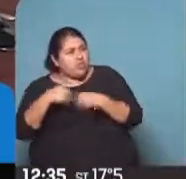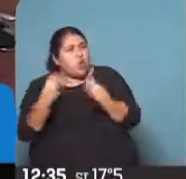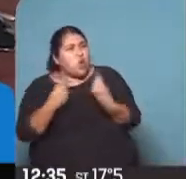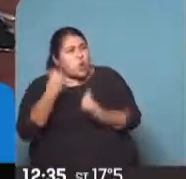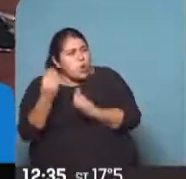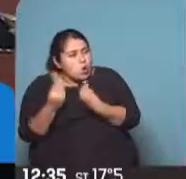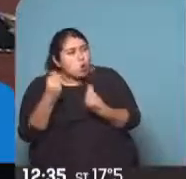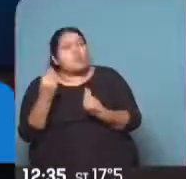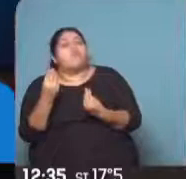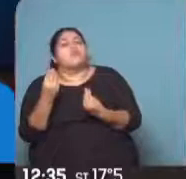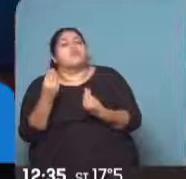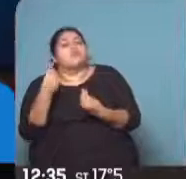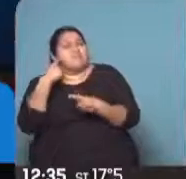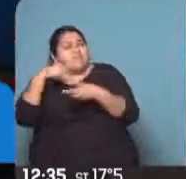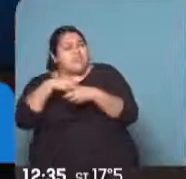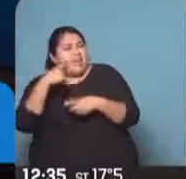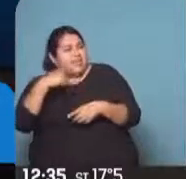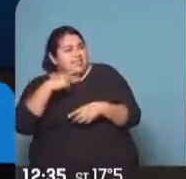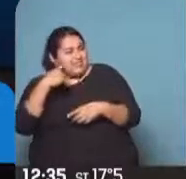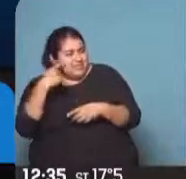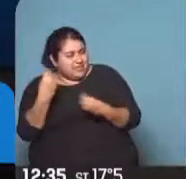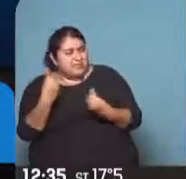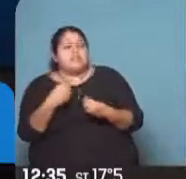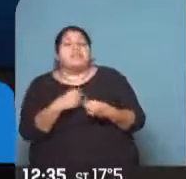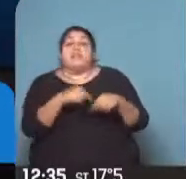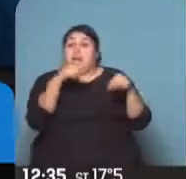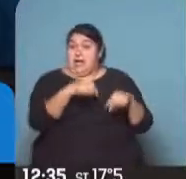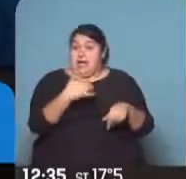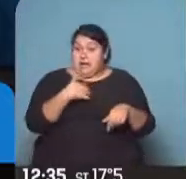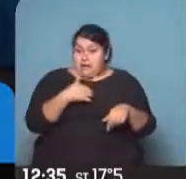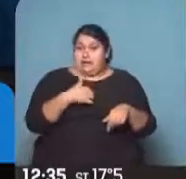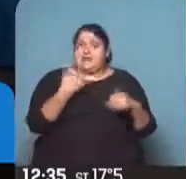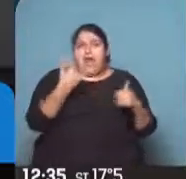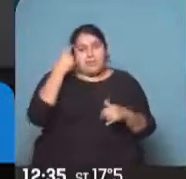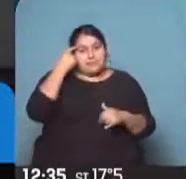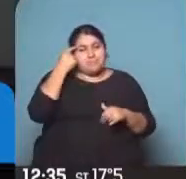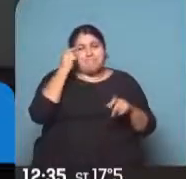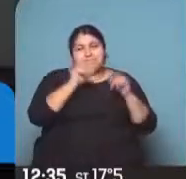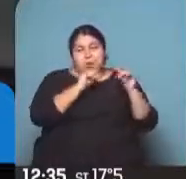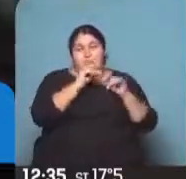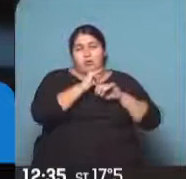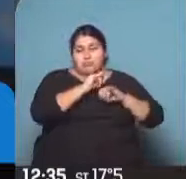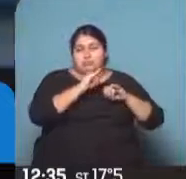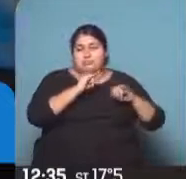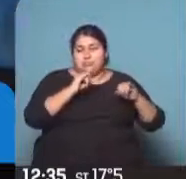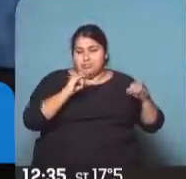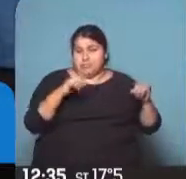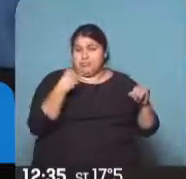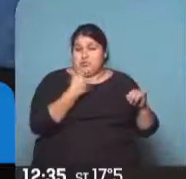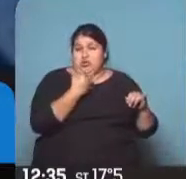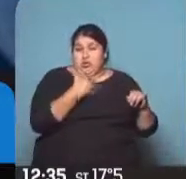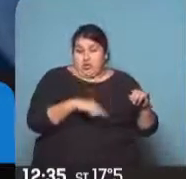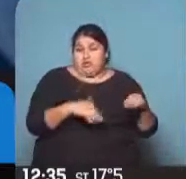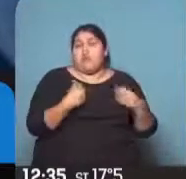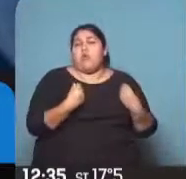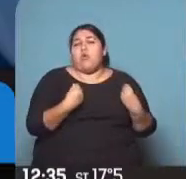ejemplo bueno en argentina se está tomando mucha conciencia y precisamente lo que nosotros entendemos que para